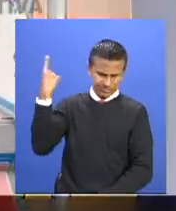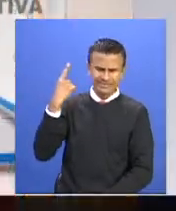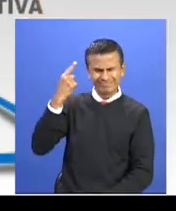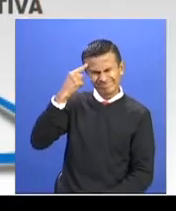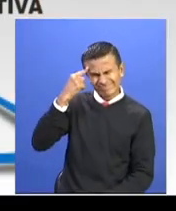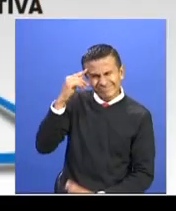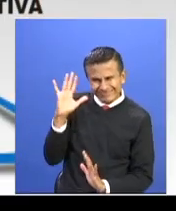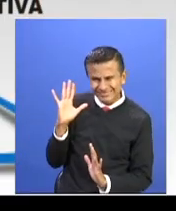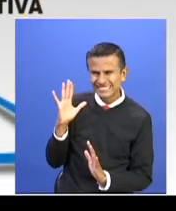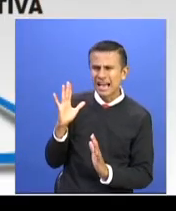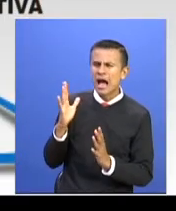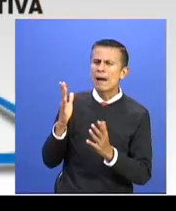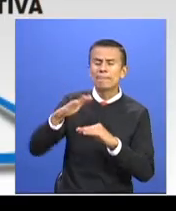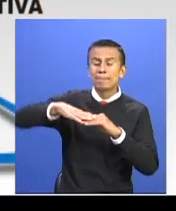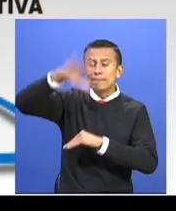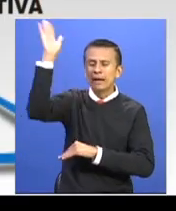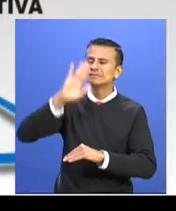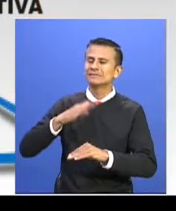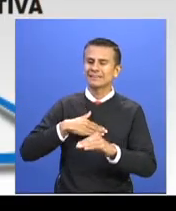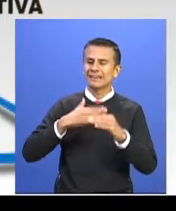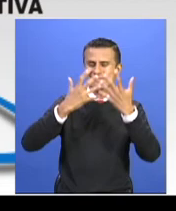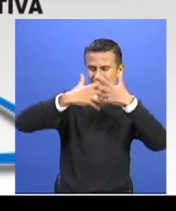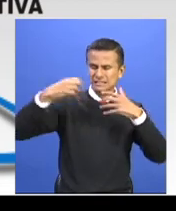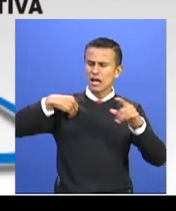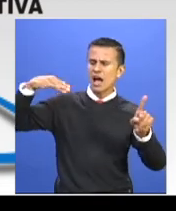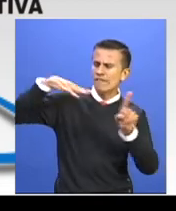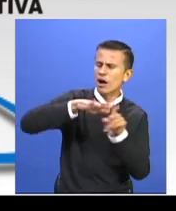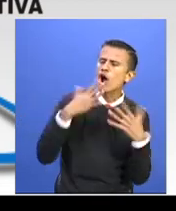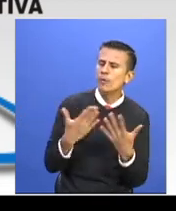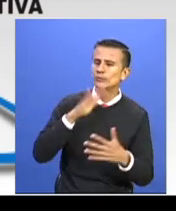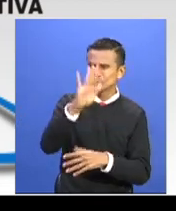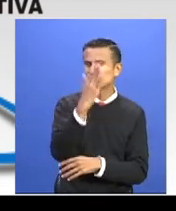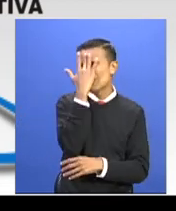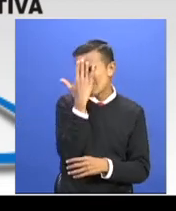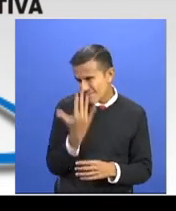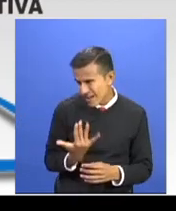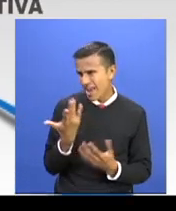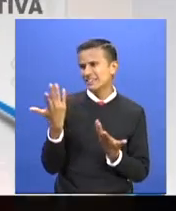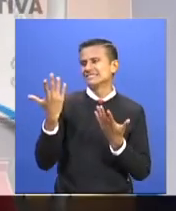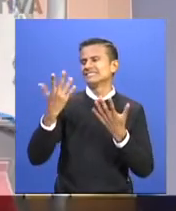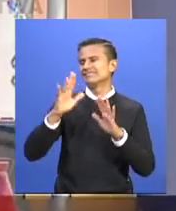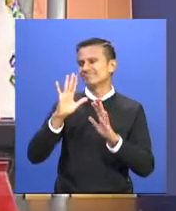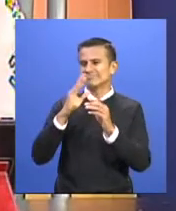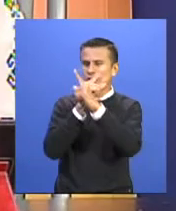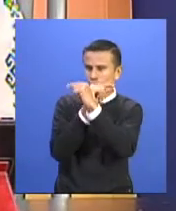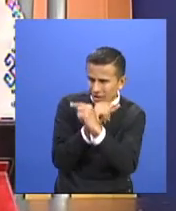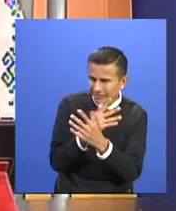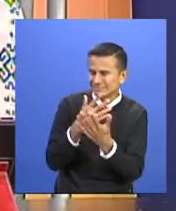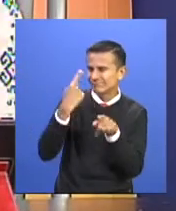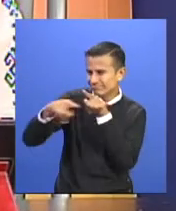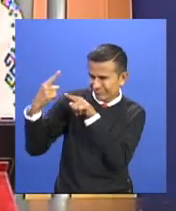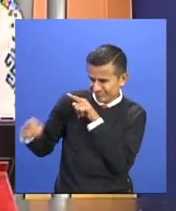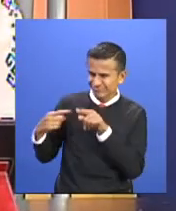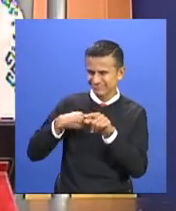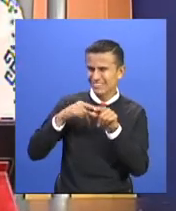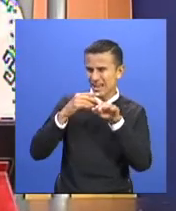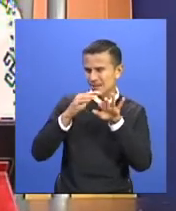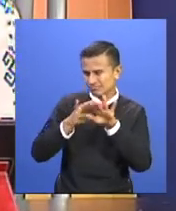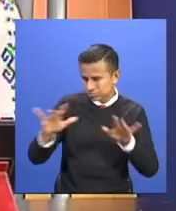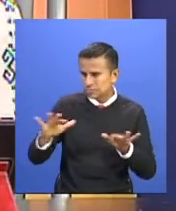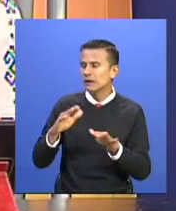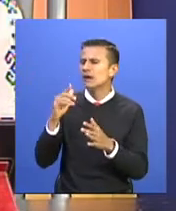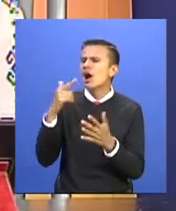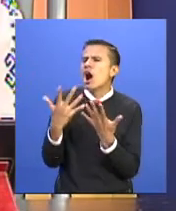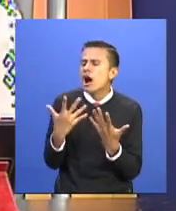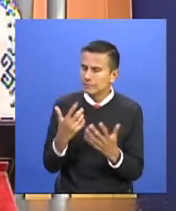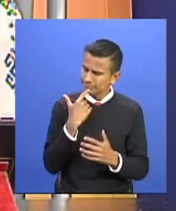con las redes sociales y todos estos nuevos dispositivos de comunicación. ¿Qué tanto se incorpora esto ya en